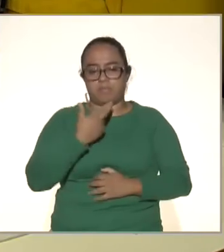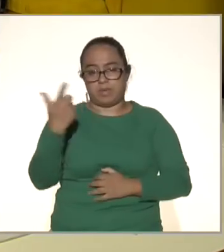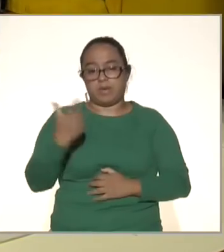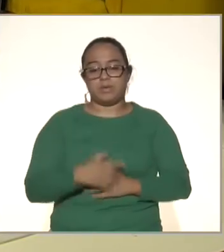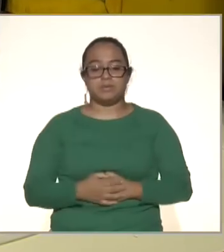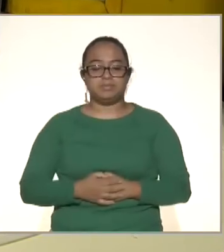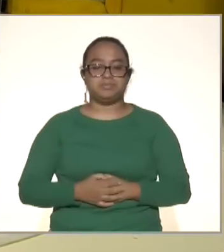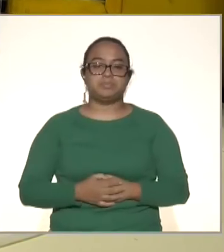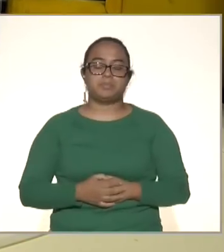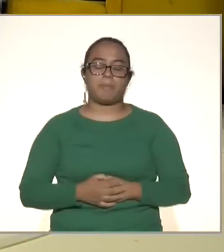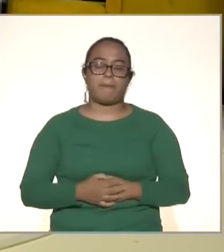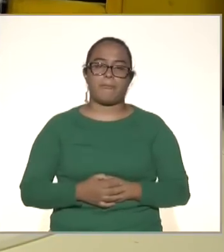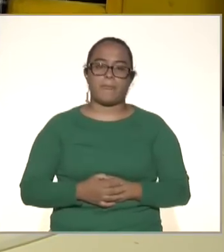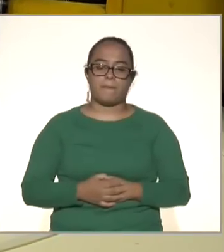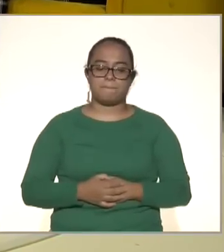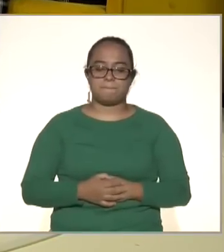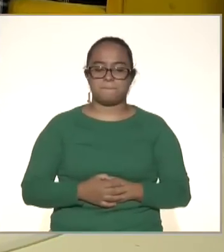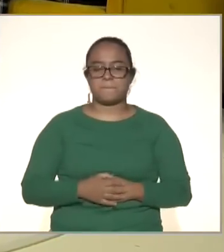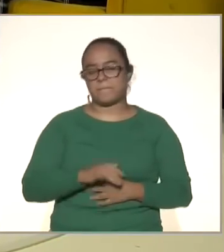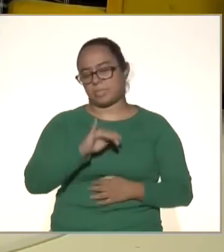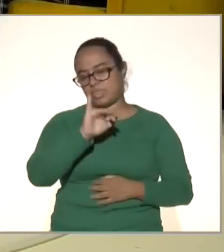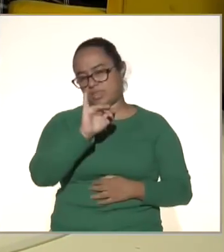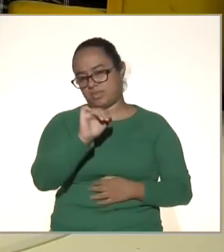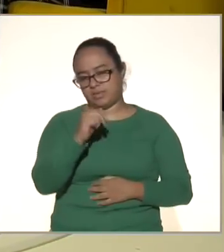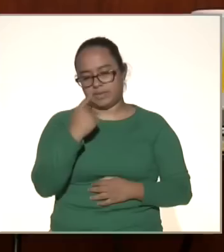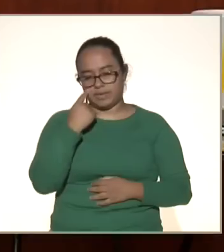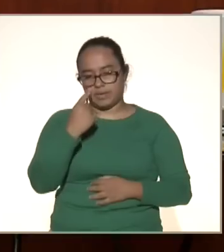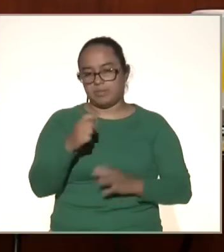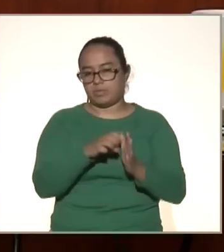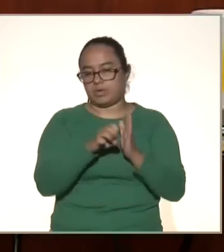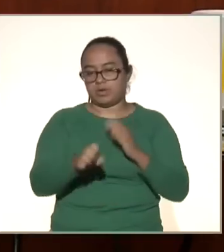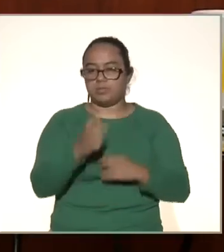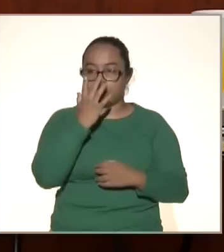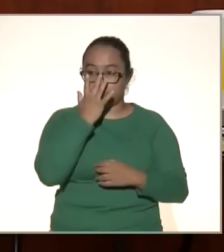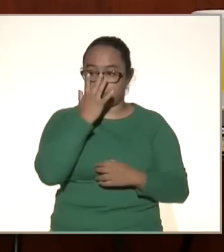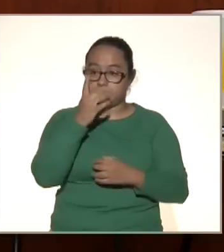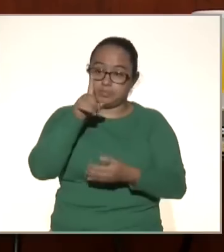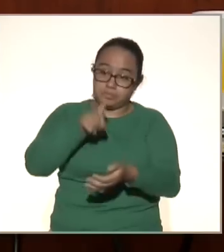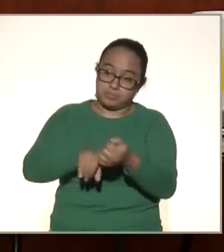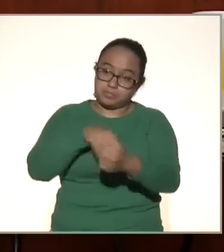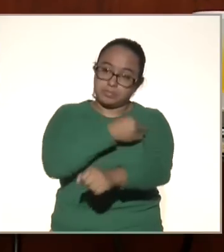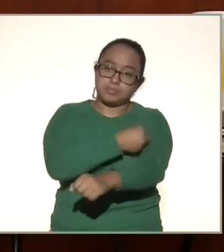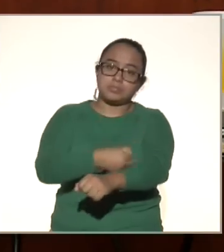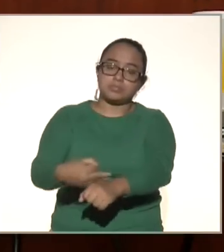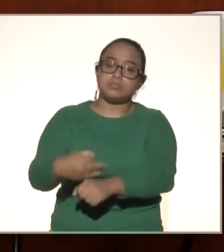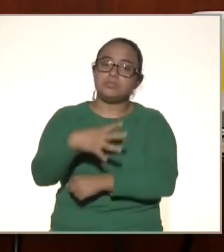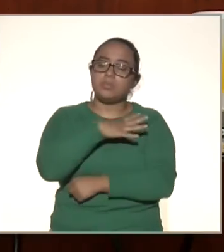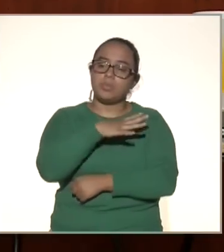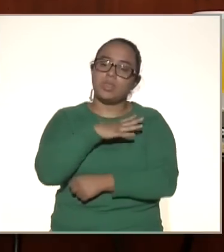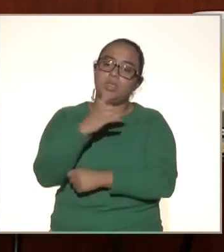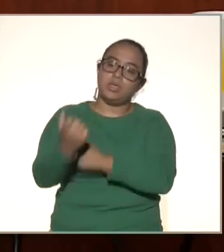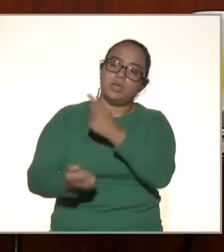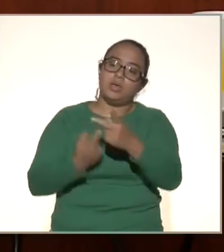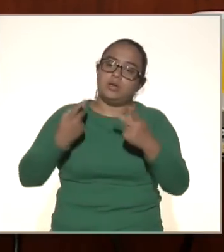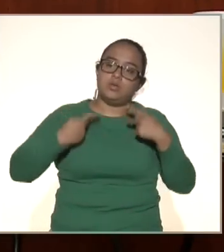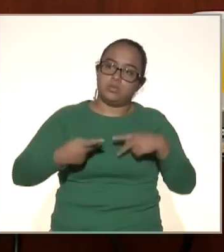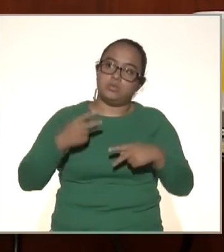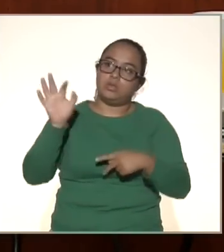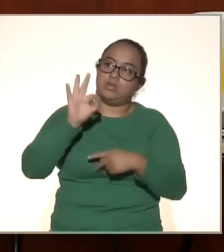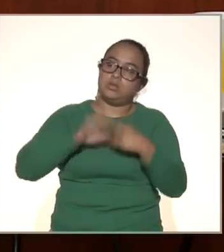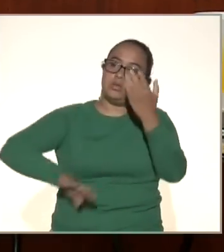Sí, bueno, digamos que también en las familias pueden existir personas que nos pueden